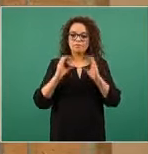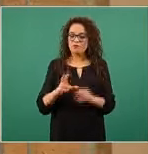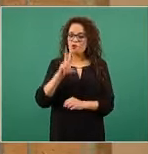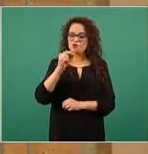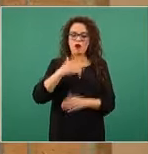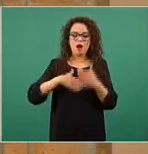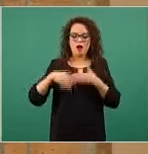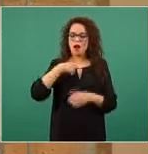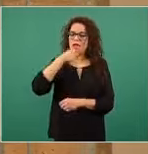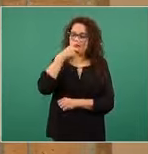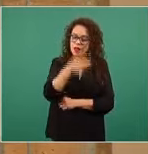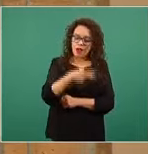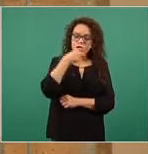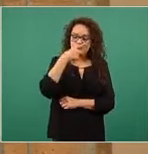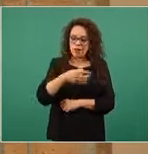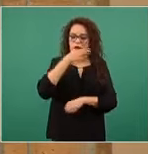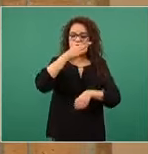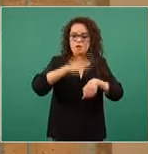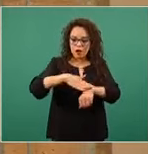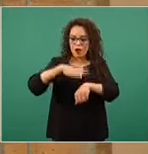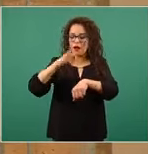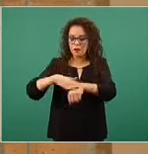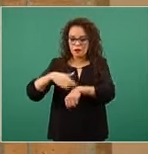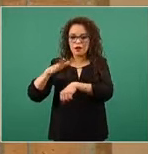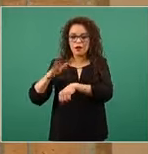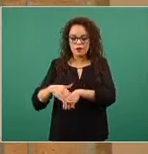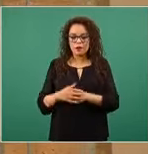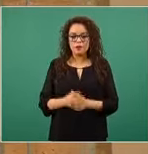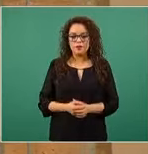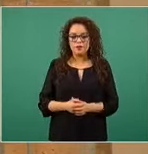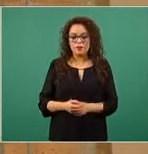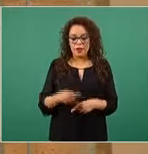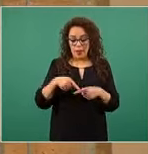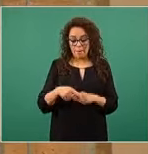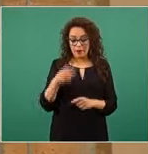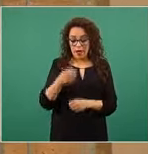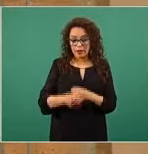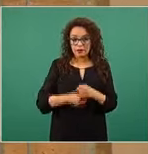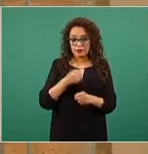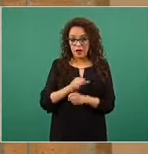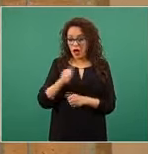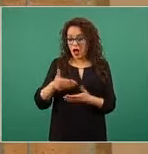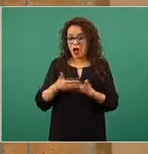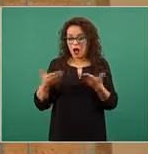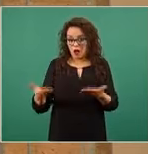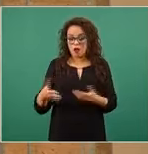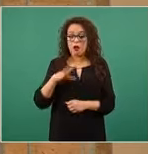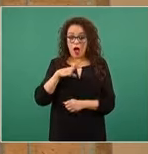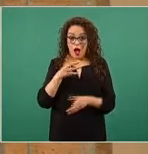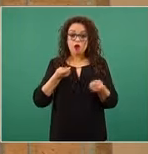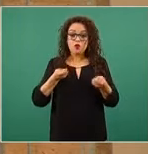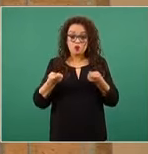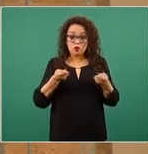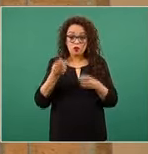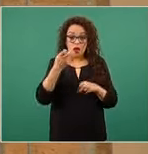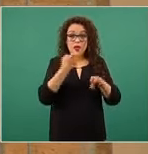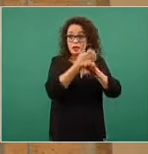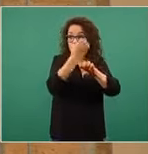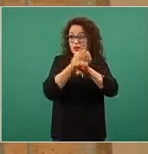decirlo, redoblar esfuerzos. Si hasta este momento y desde que inició el año pudimos tener un control en cada una de esas entidades, y obviamente las